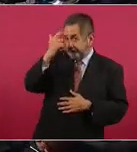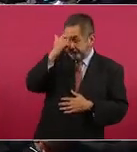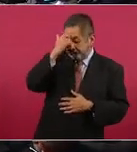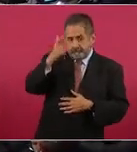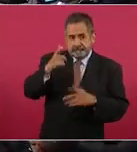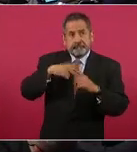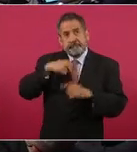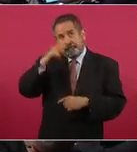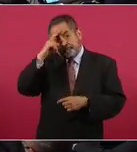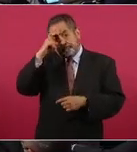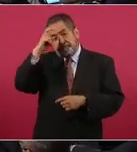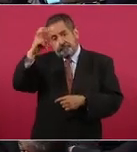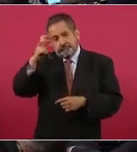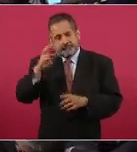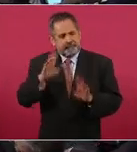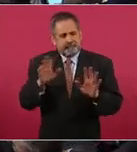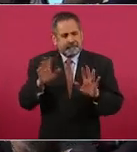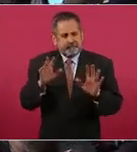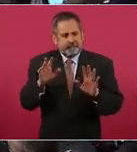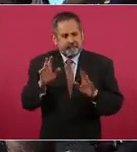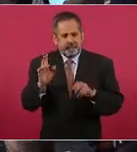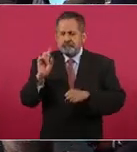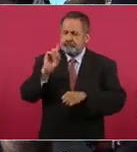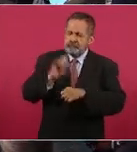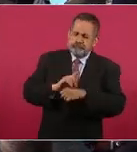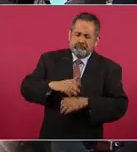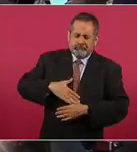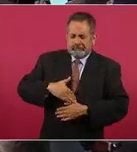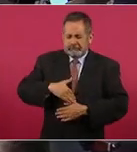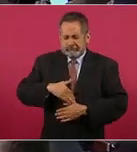soñé después de una noche de indigestión, no.